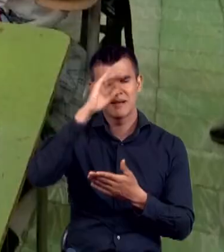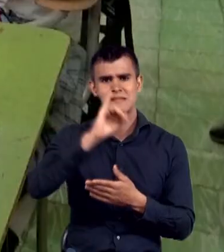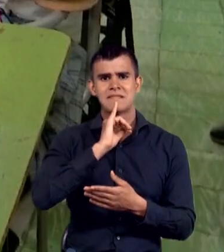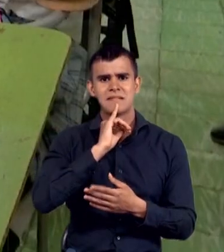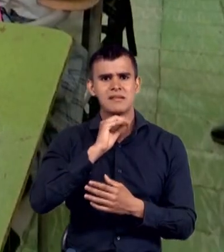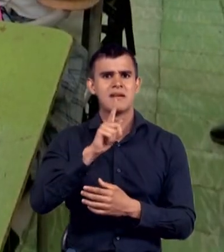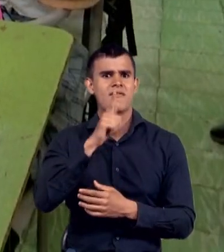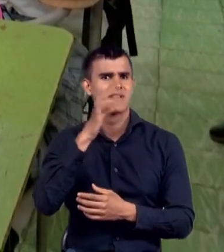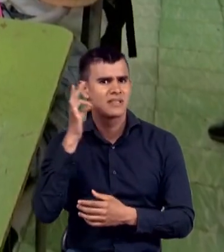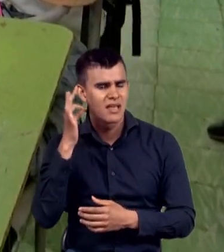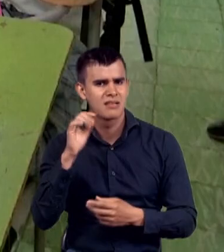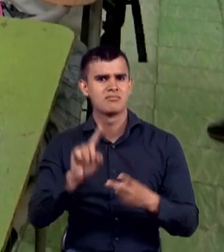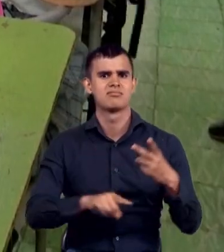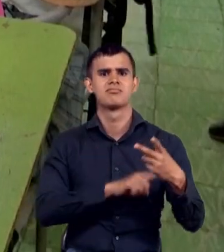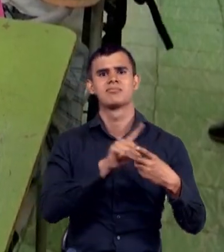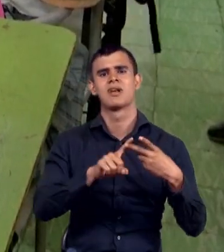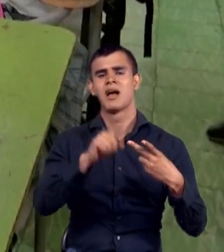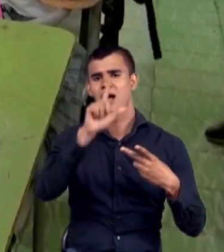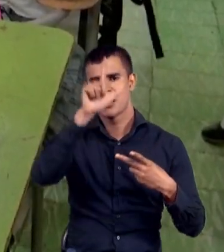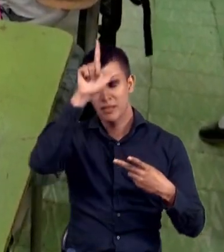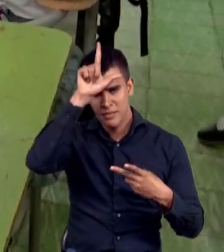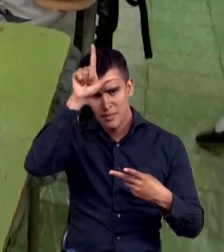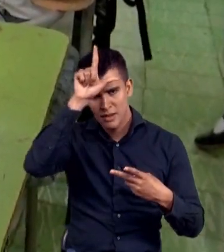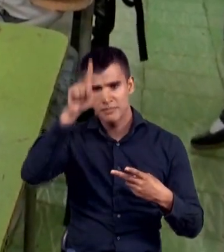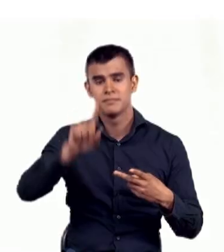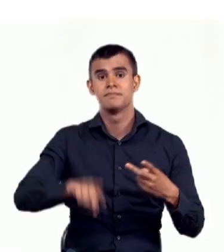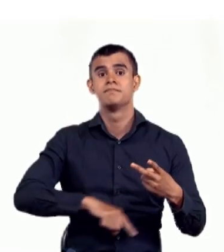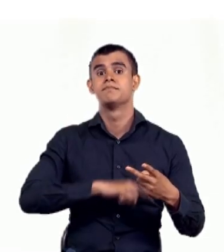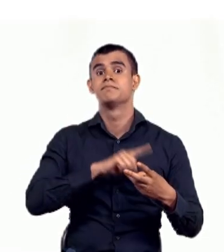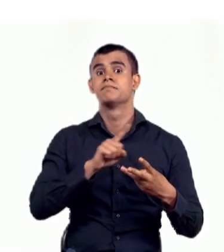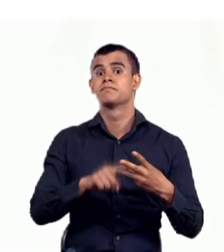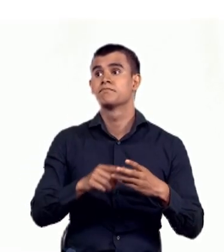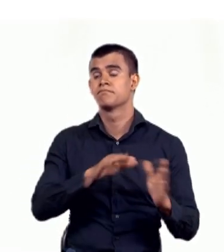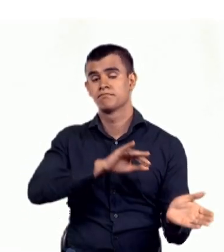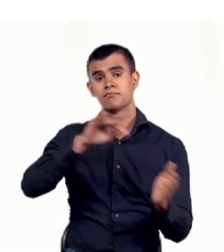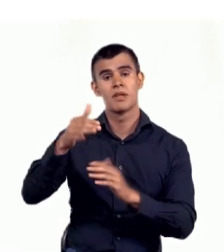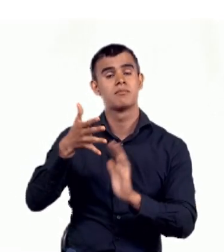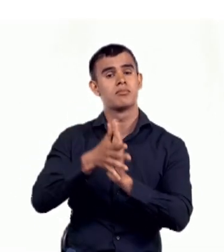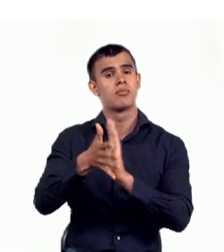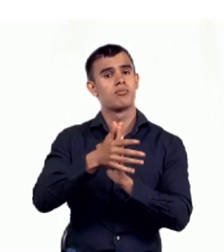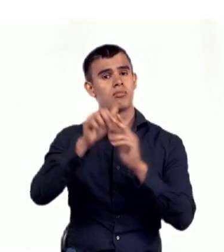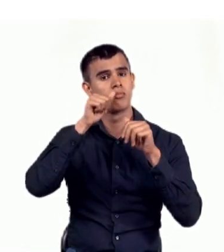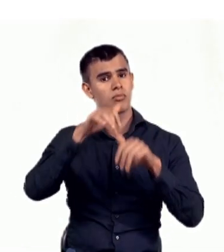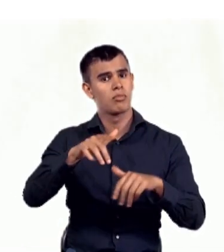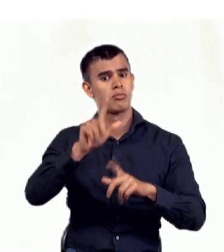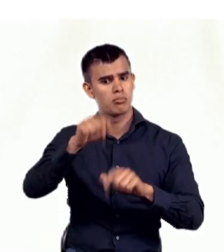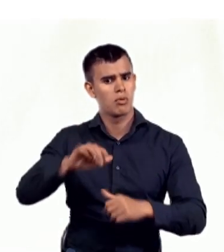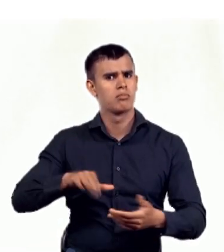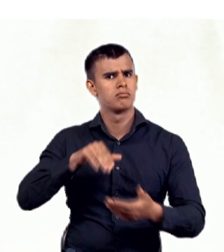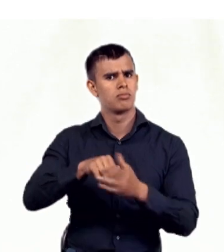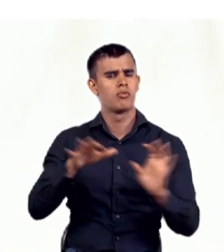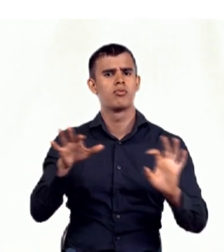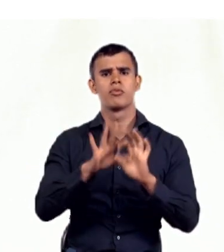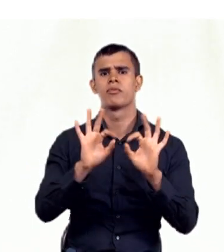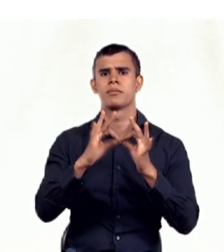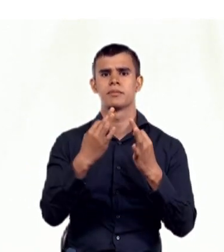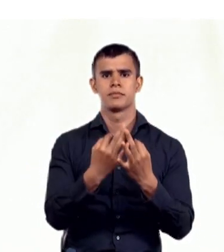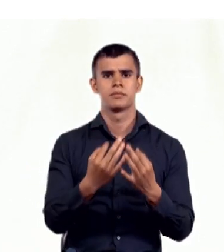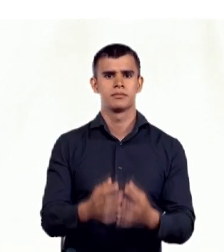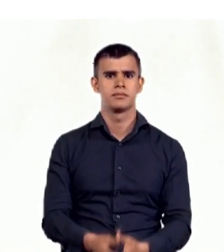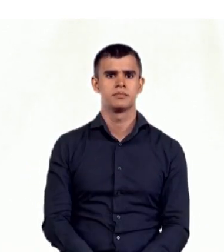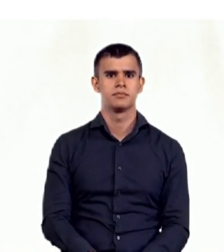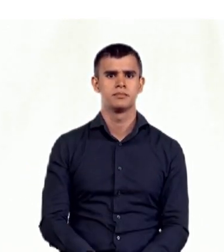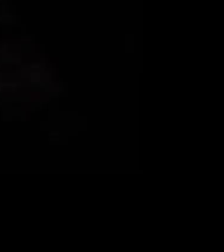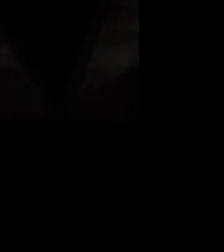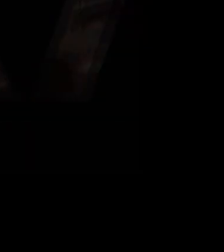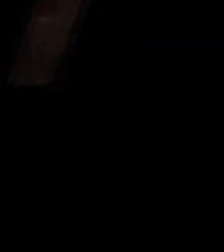enseñanza de nuevos idiomas como el francés y alemán. Sección Panorama, con el patrocinio de Crecer en Familia. Pon tu fuerza en